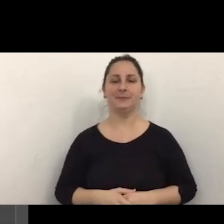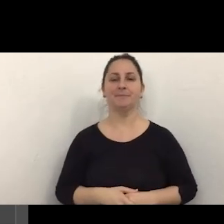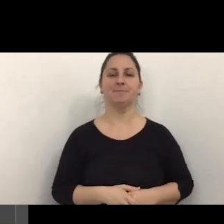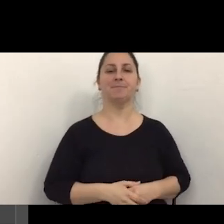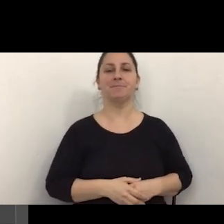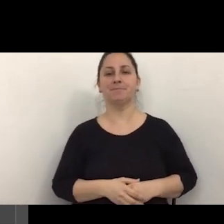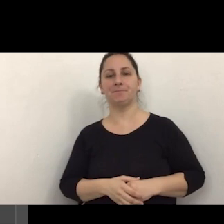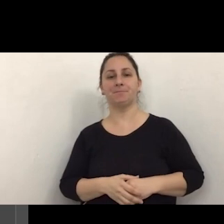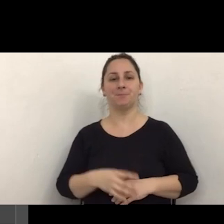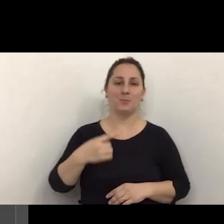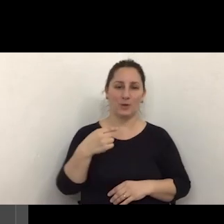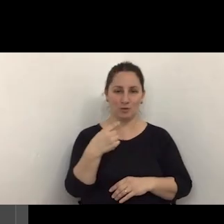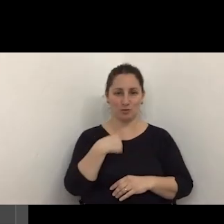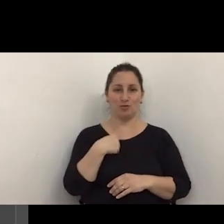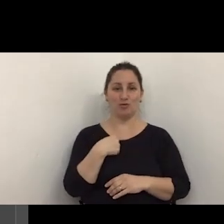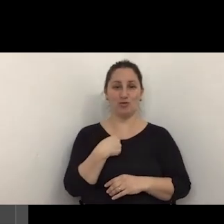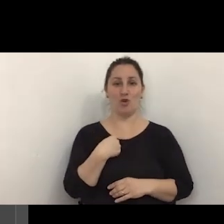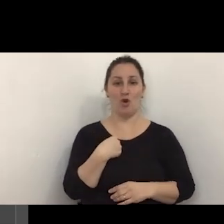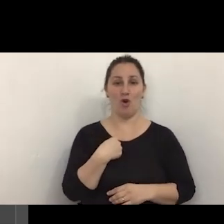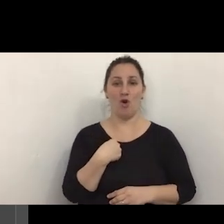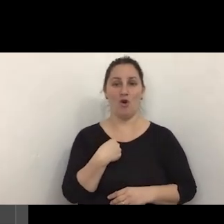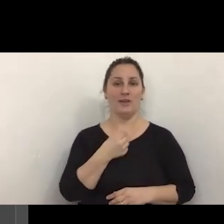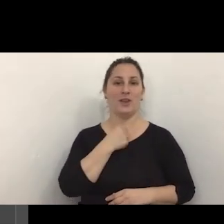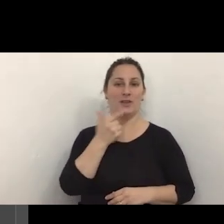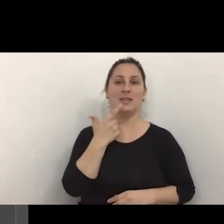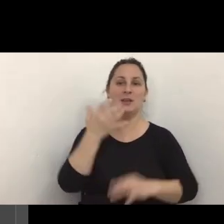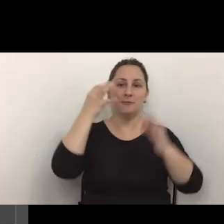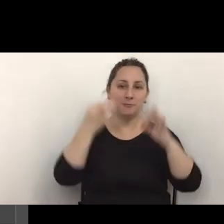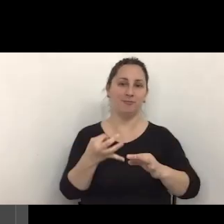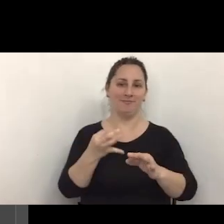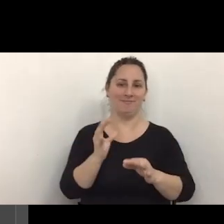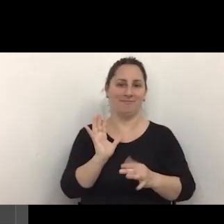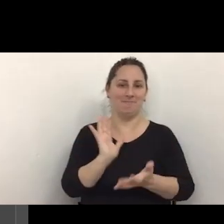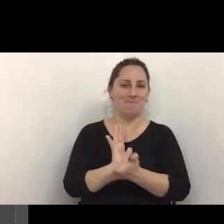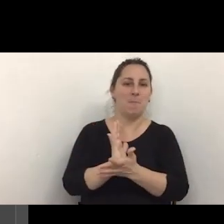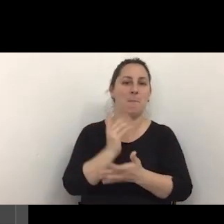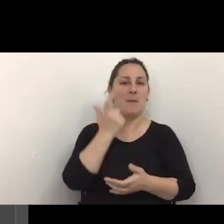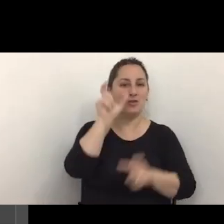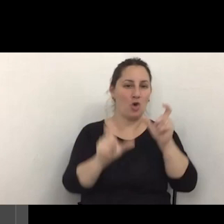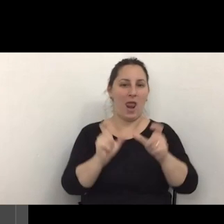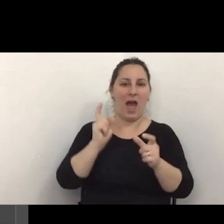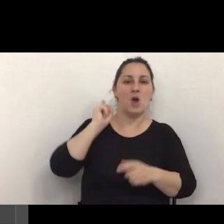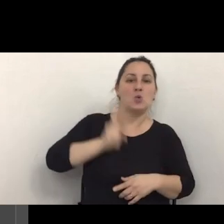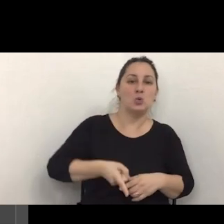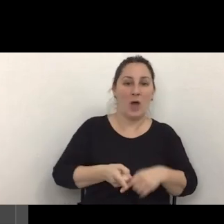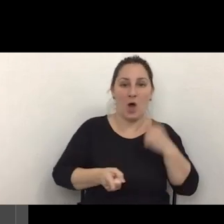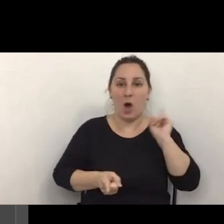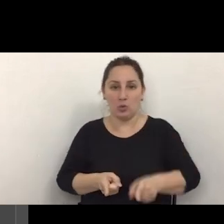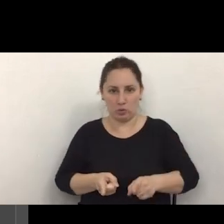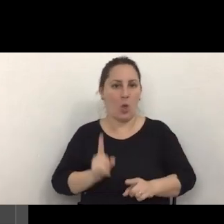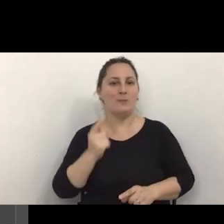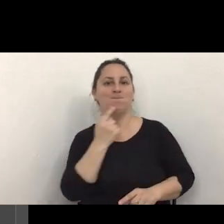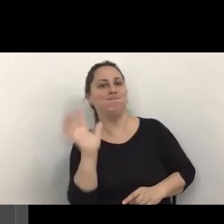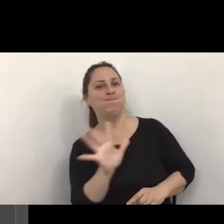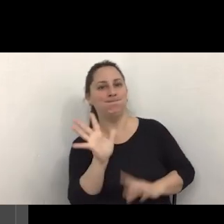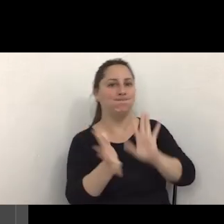lo que yo quiero, primero, es un estado de inocencia el que gozan los imputados, no es una presunción de inocencia,